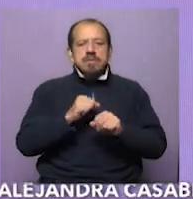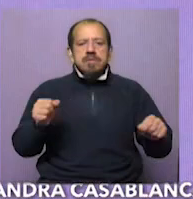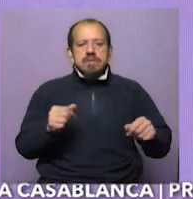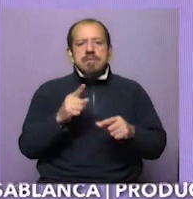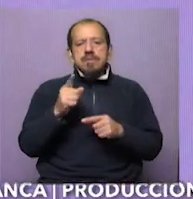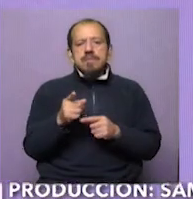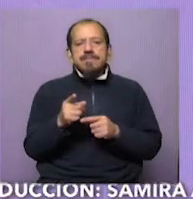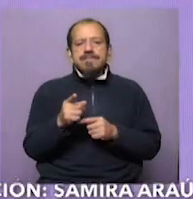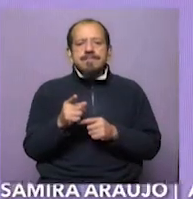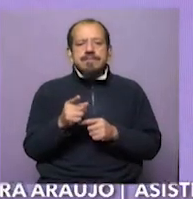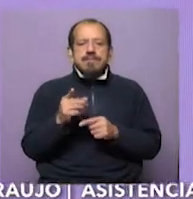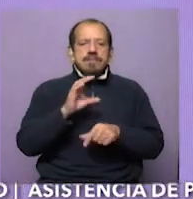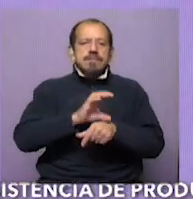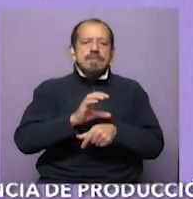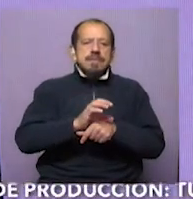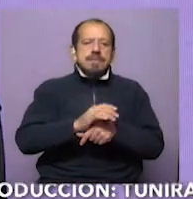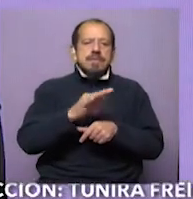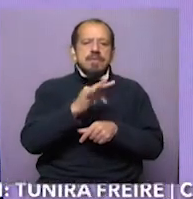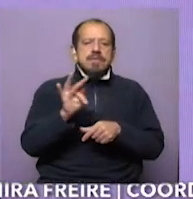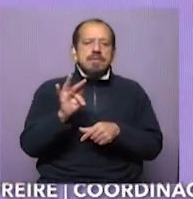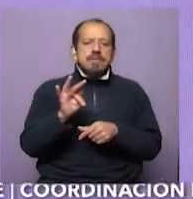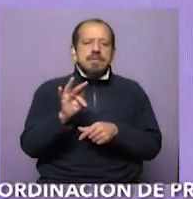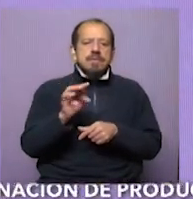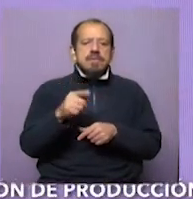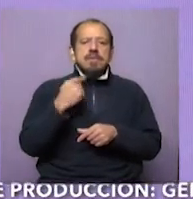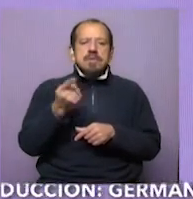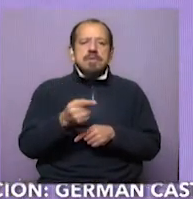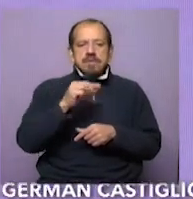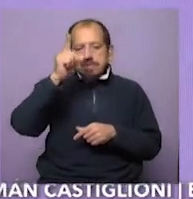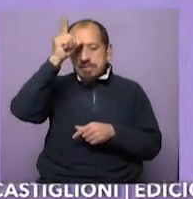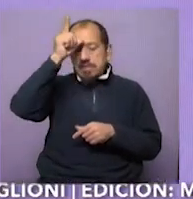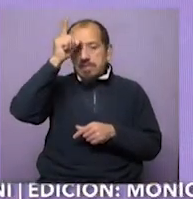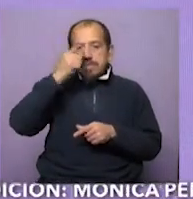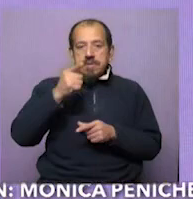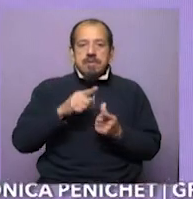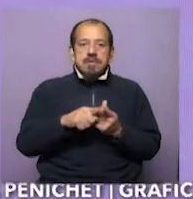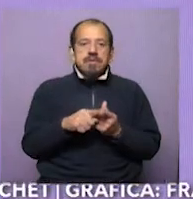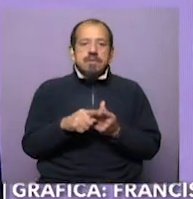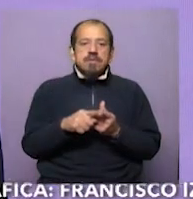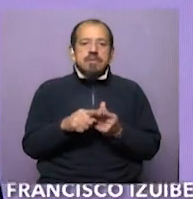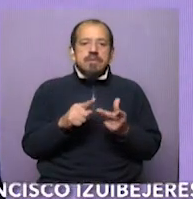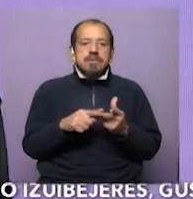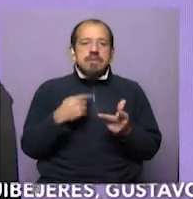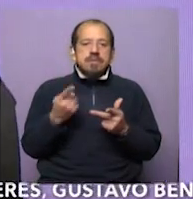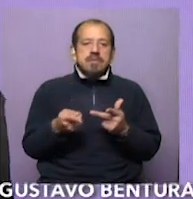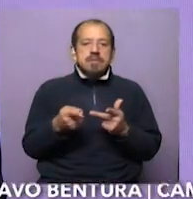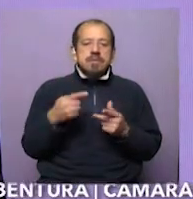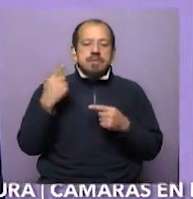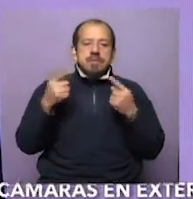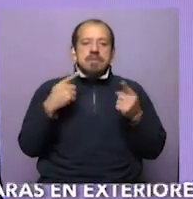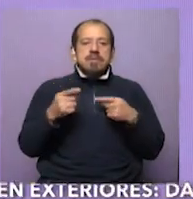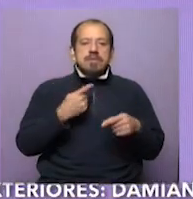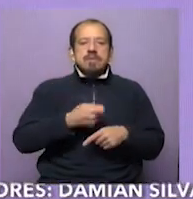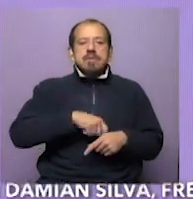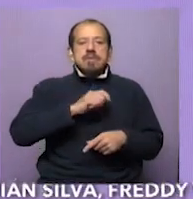tenía una clase con un tipo de Francia, otro día había uno de Alemania, otro día no sé qué, después eran de distintas partes de